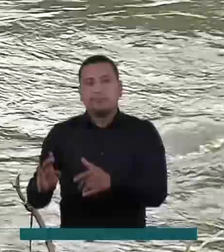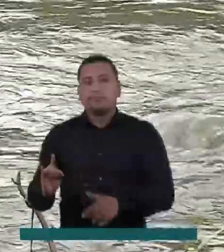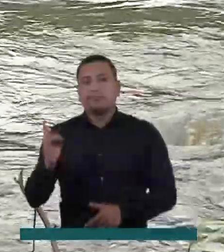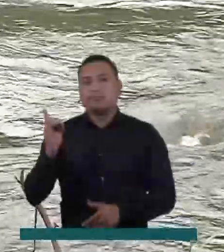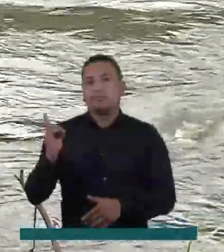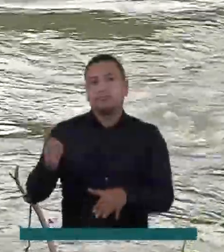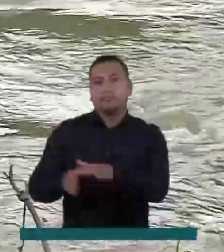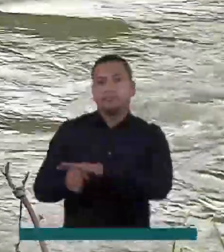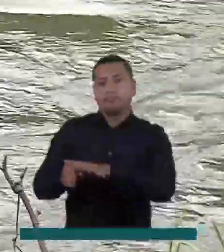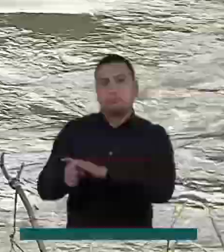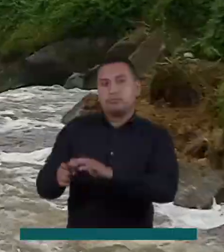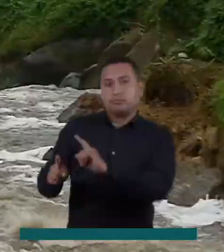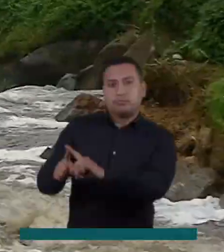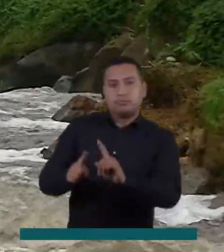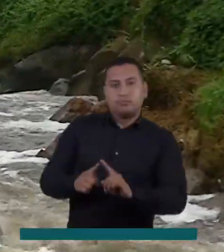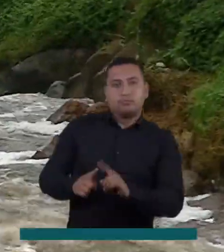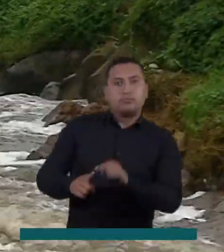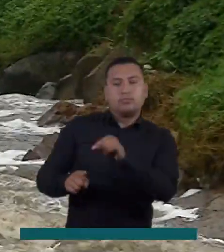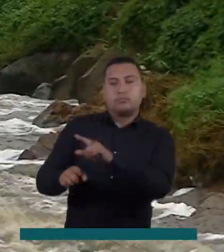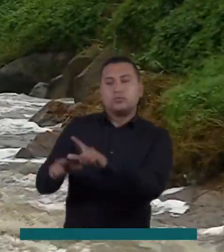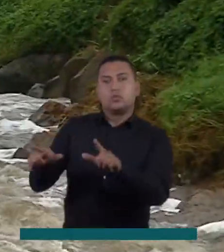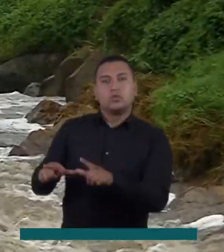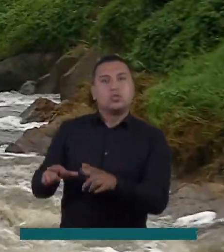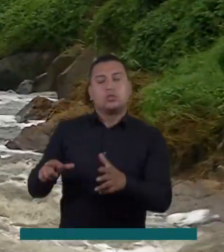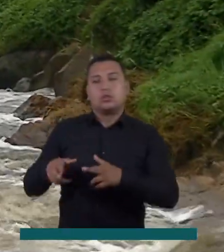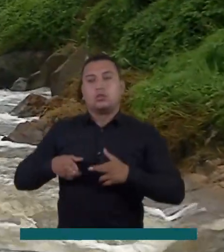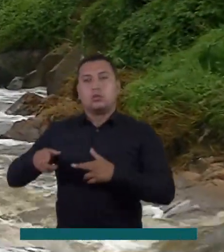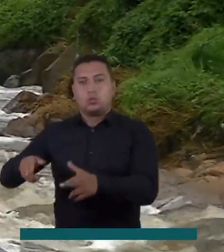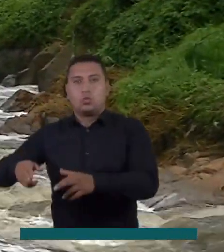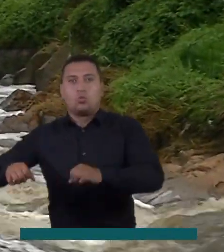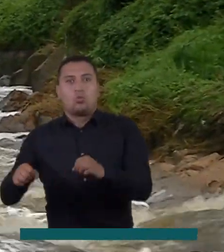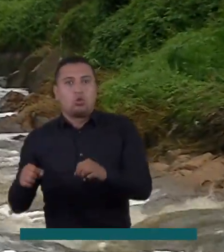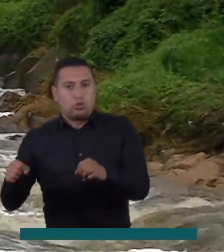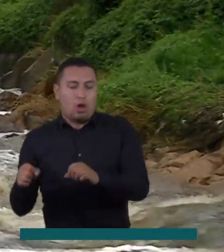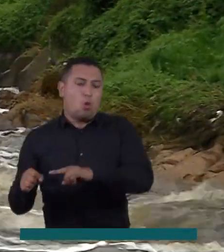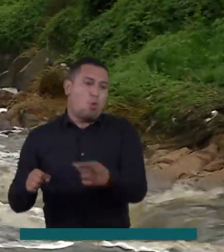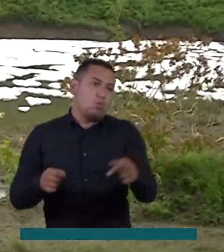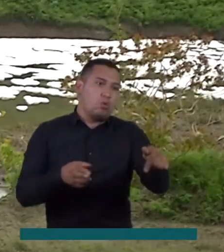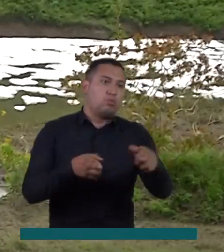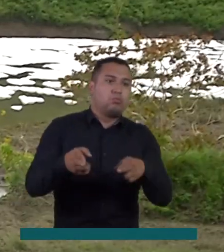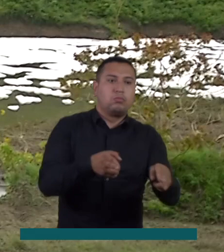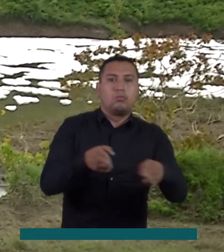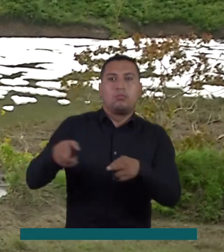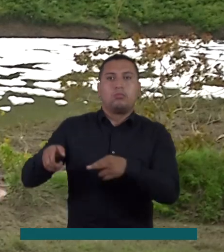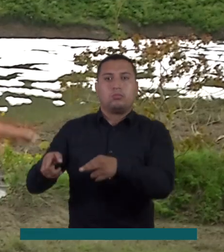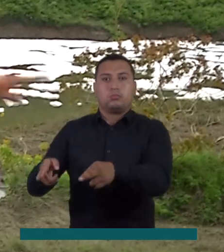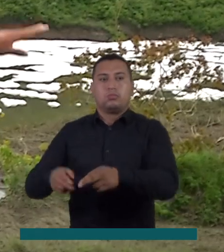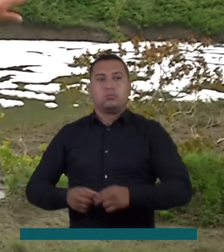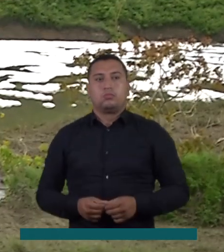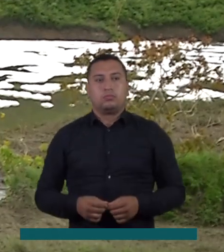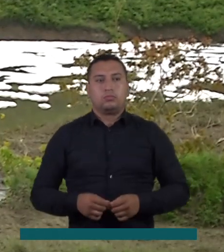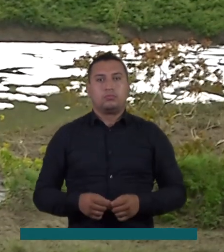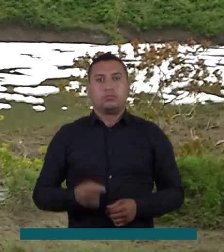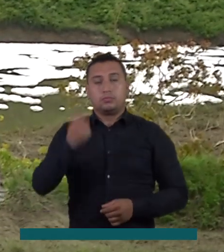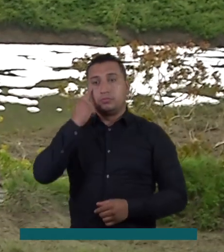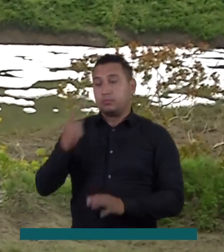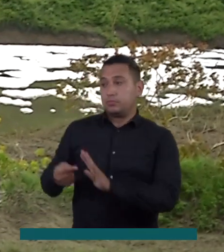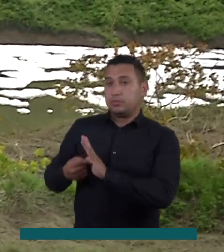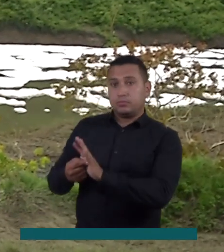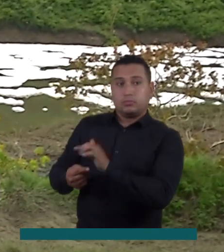en diferentes lugares del municipio por los que pasa el río Bogotá y otros afluentes. La emergencia era porque el río se subía